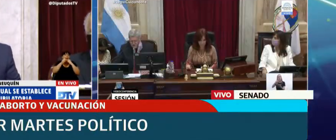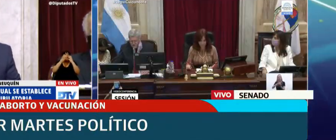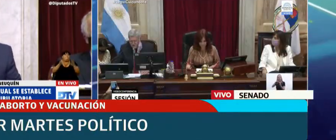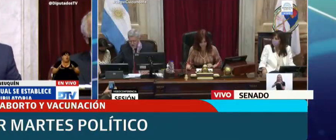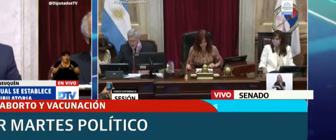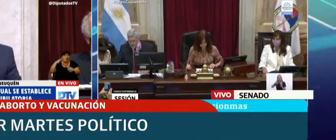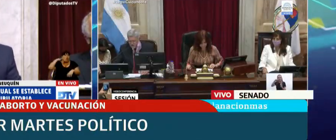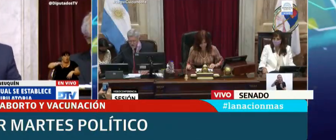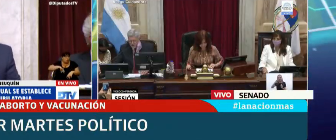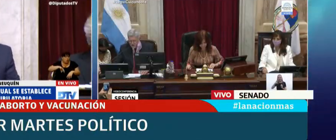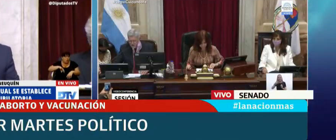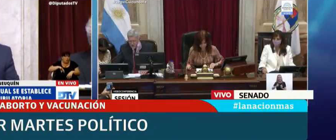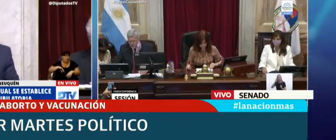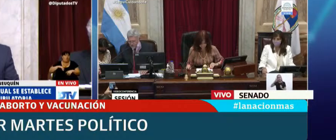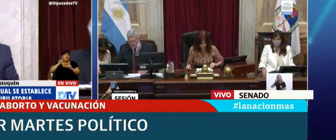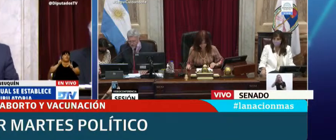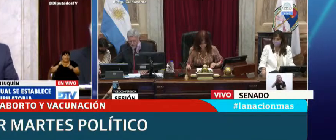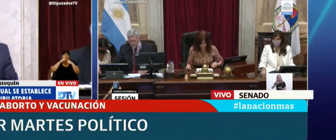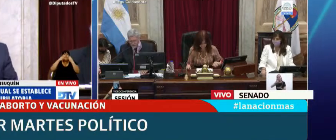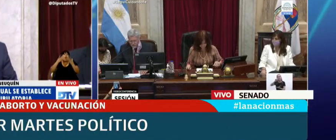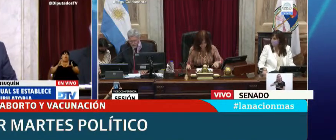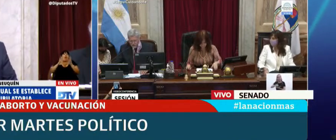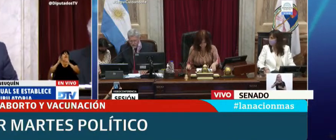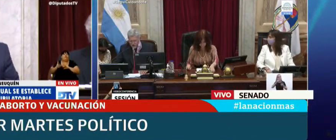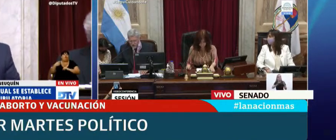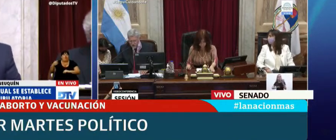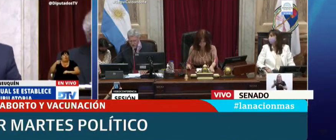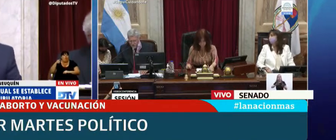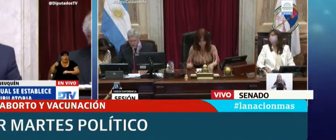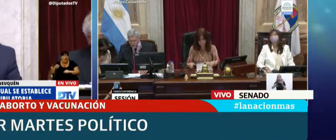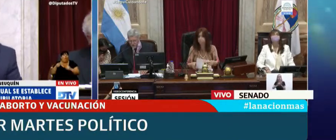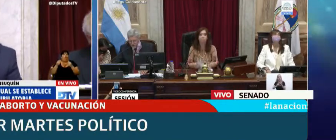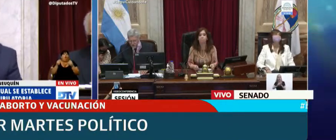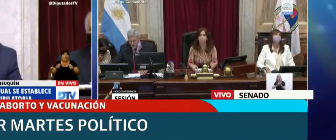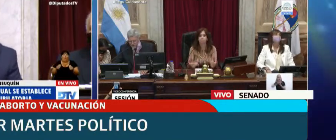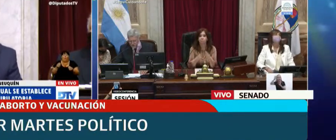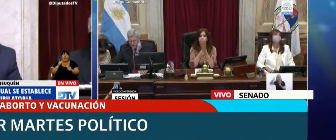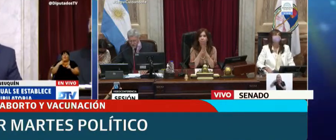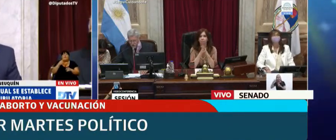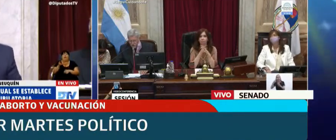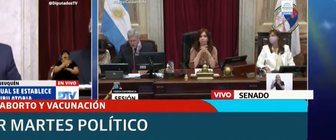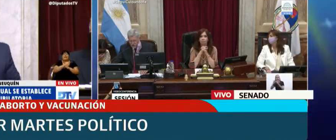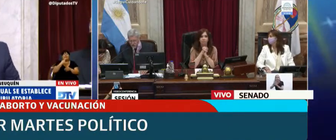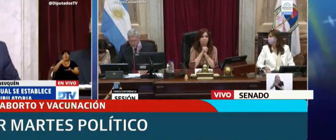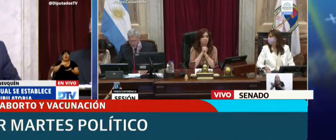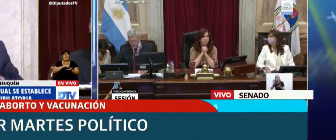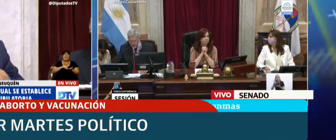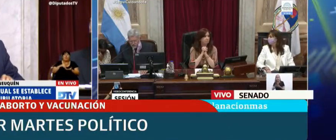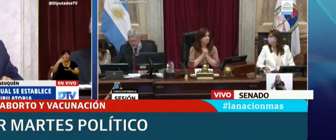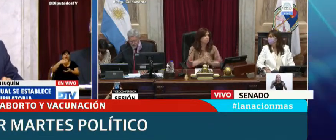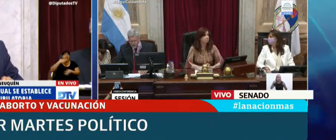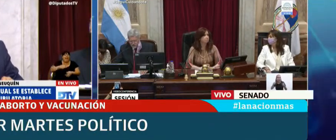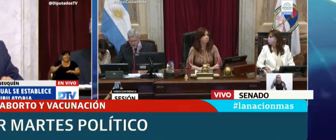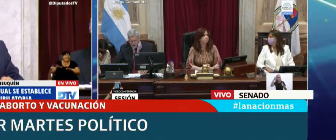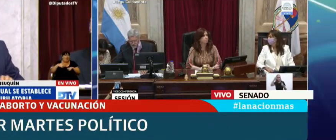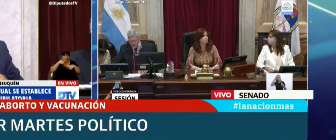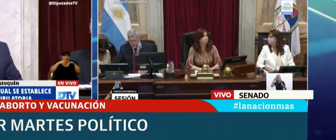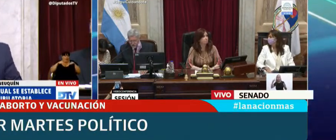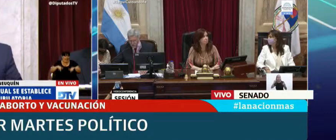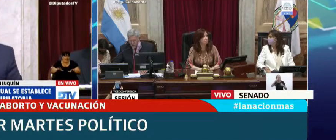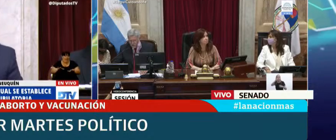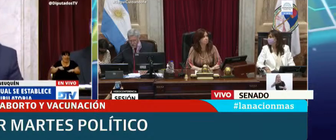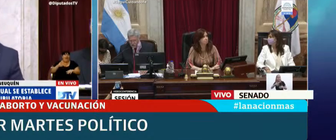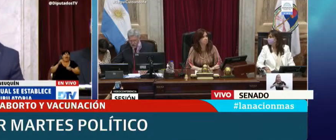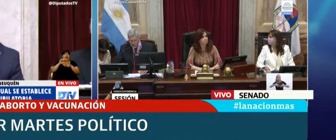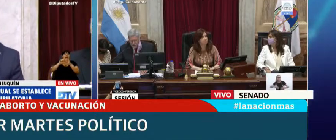ajustadamente van a tener los votos también muy ajustados se supone que allí van a tener la contribución de los legisladores que responden en